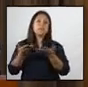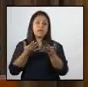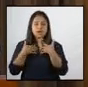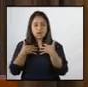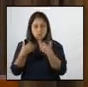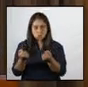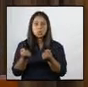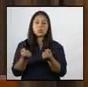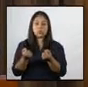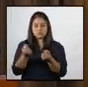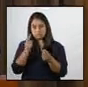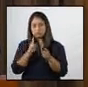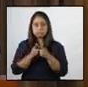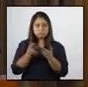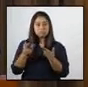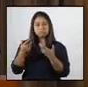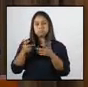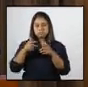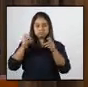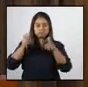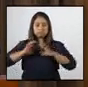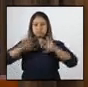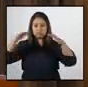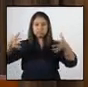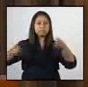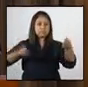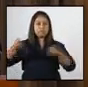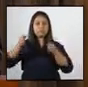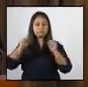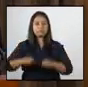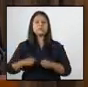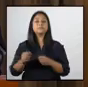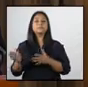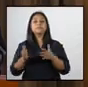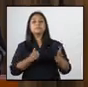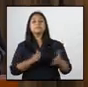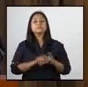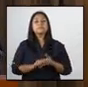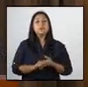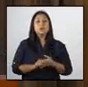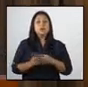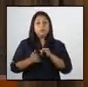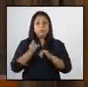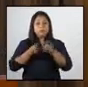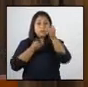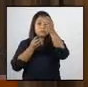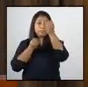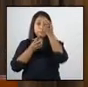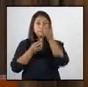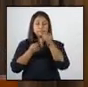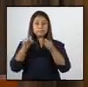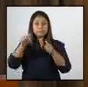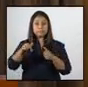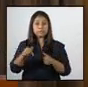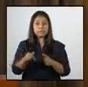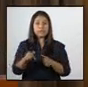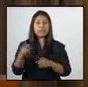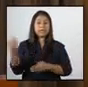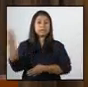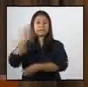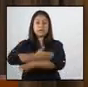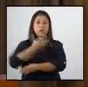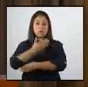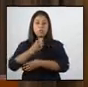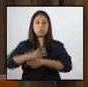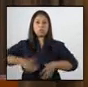transporte de carga en general por último quiero contarles que el estado de sitio en nagua